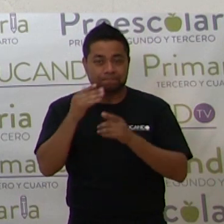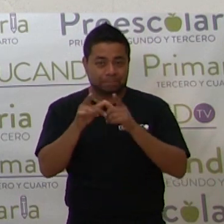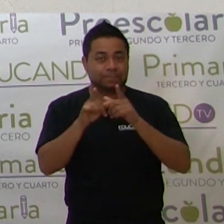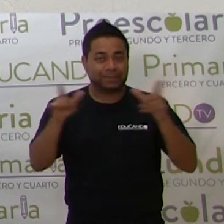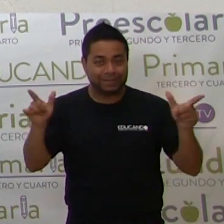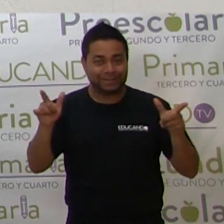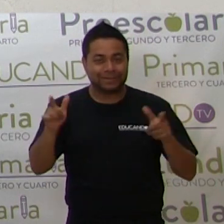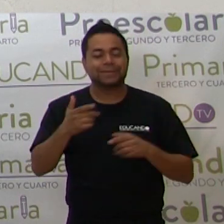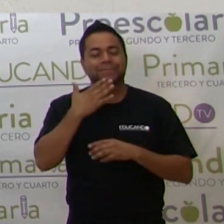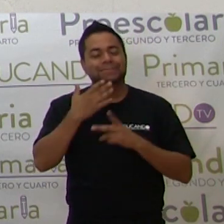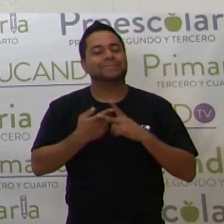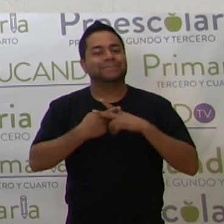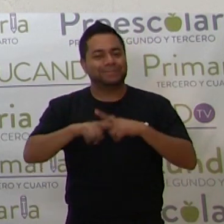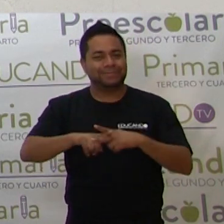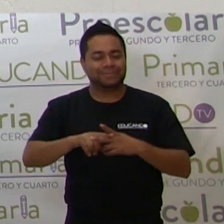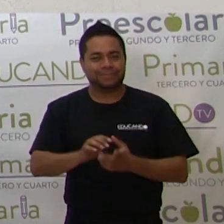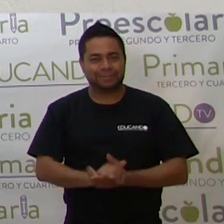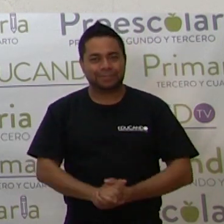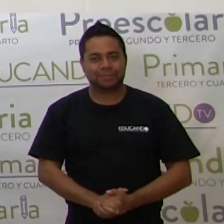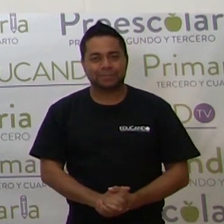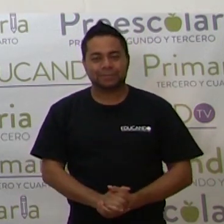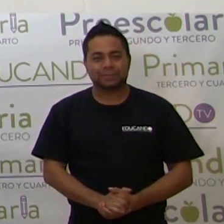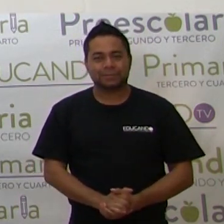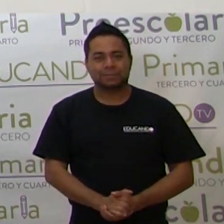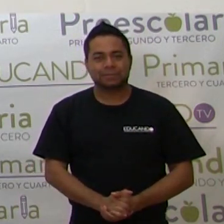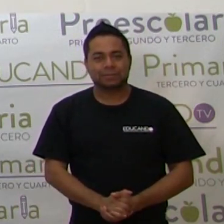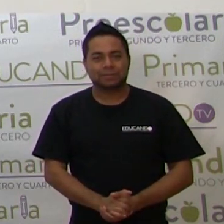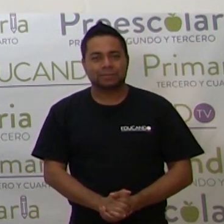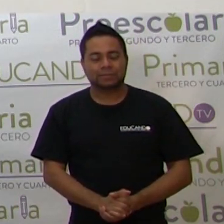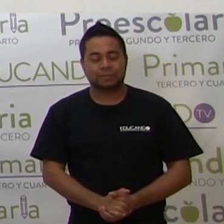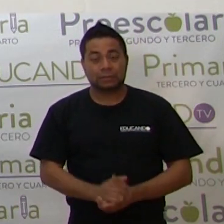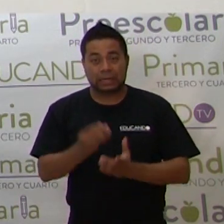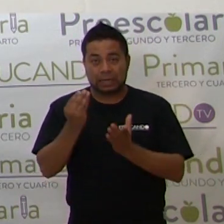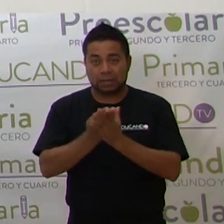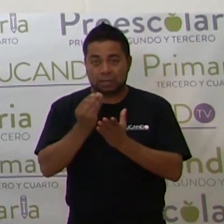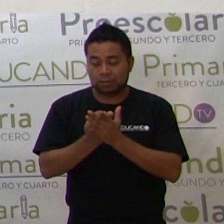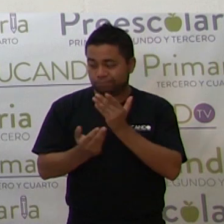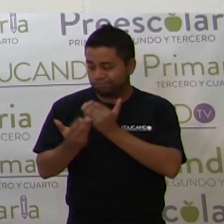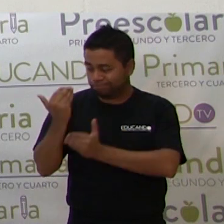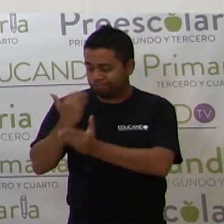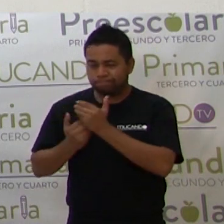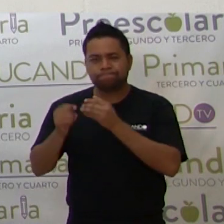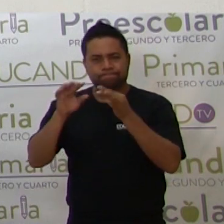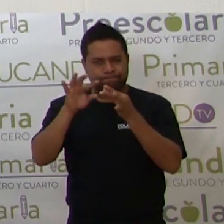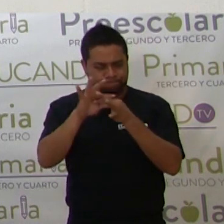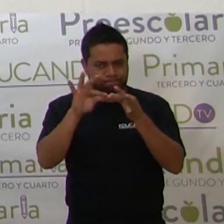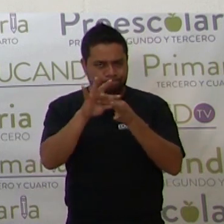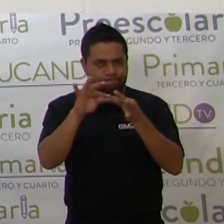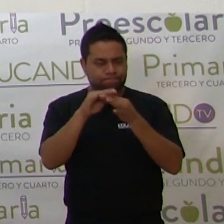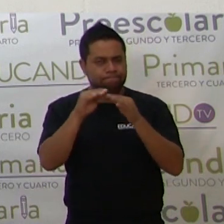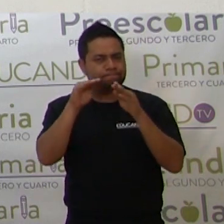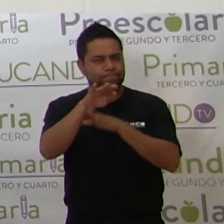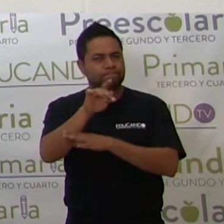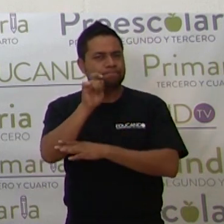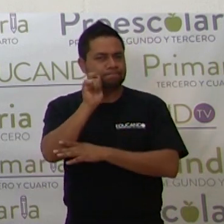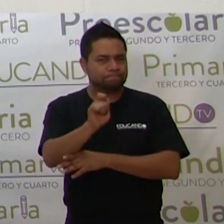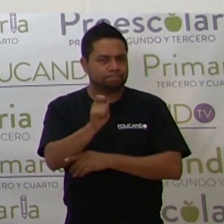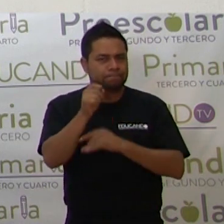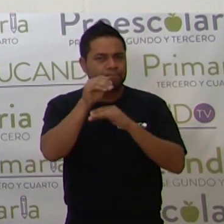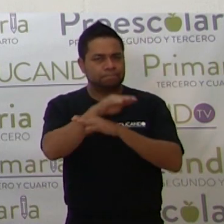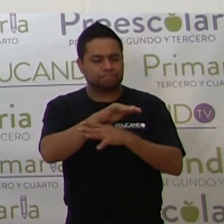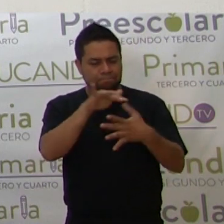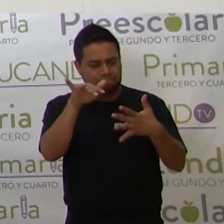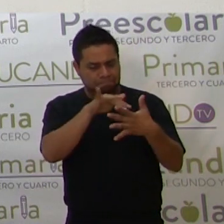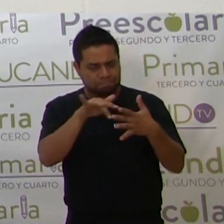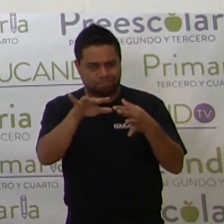listos? Comenzamos. En las sesiones anteriores hemos hablado todo lo relacionado con lo que son los